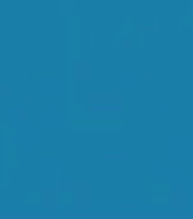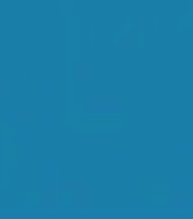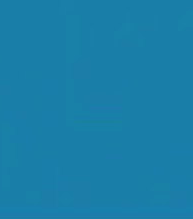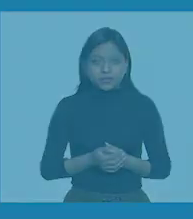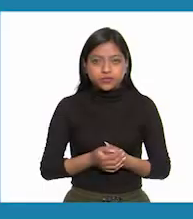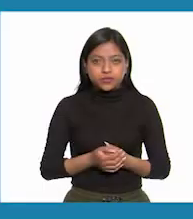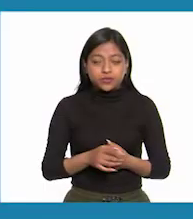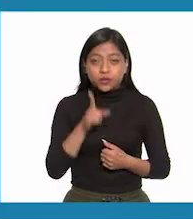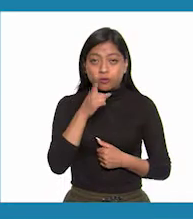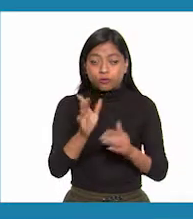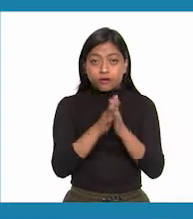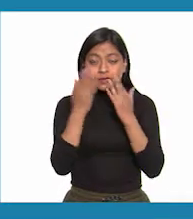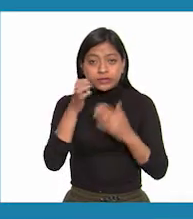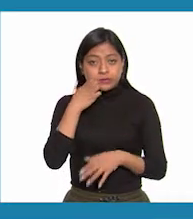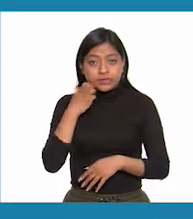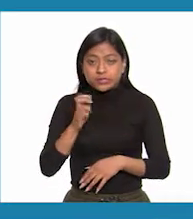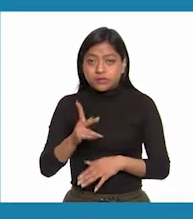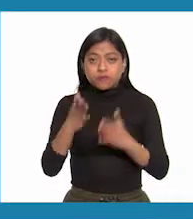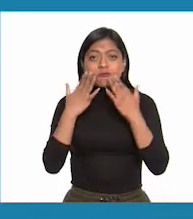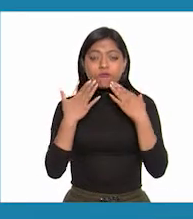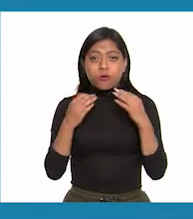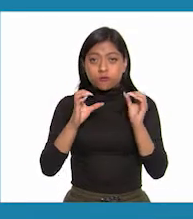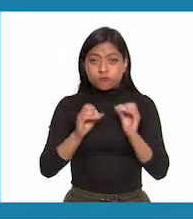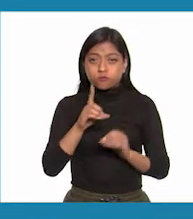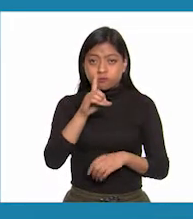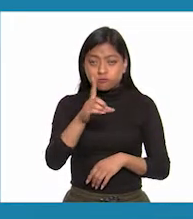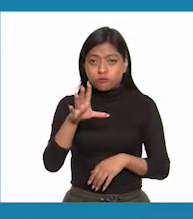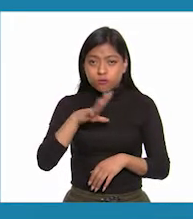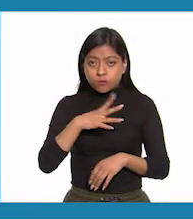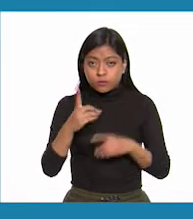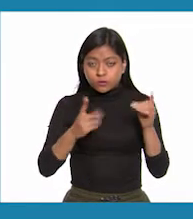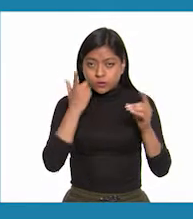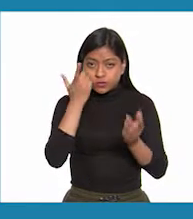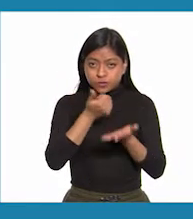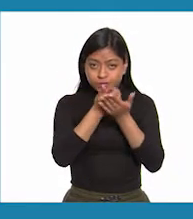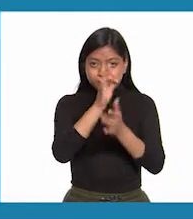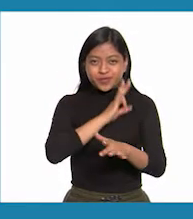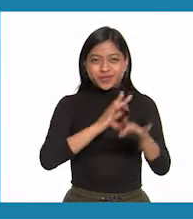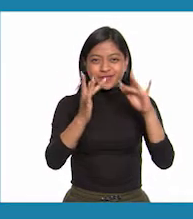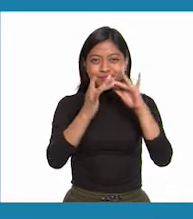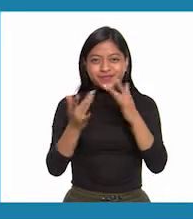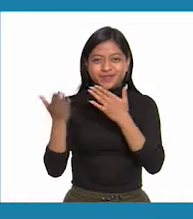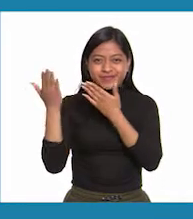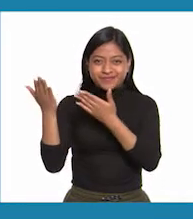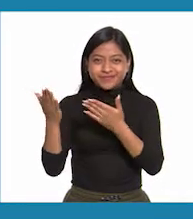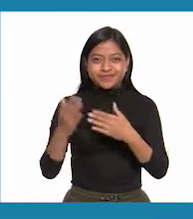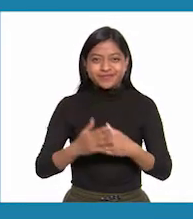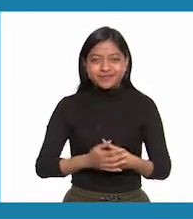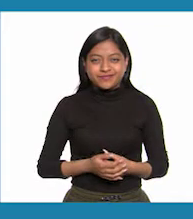Si no tienes el libro de texto o necesitas ayuda para responder las preguntas, ¡contáctanos!